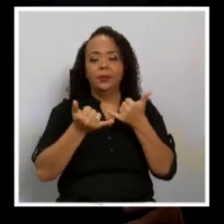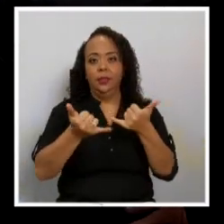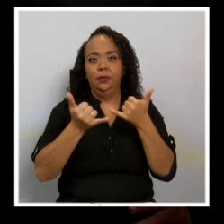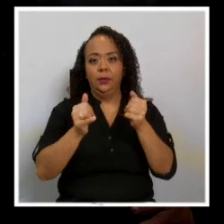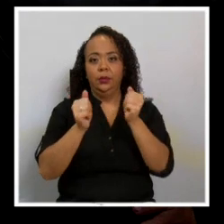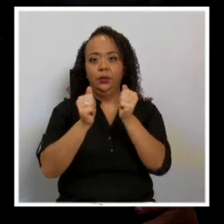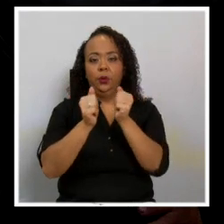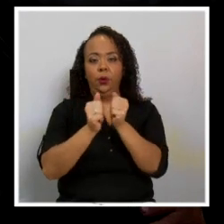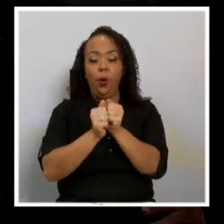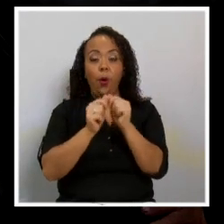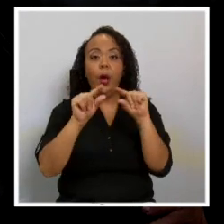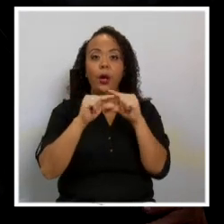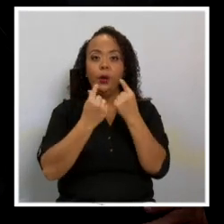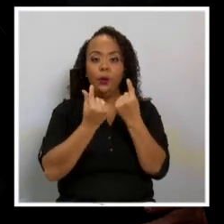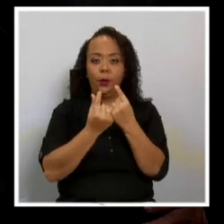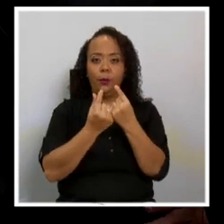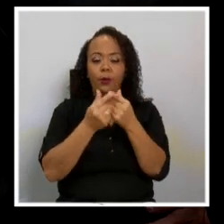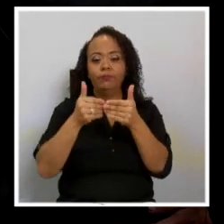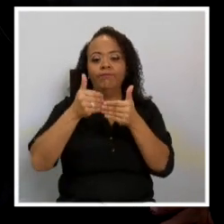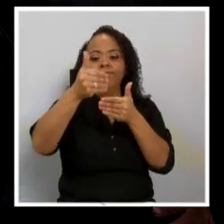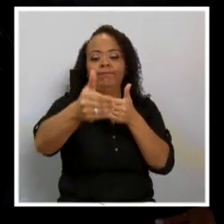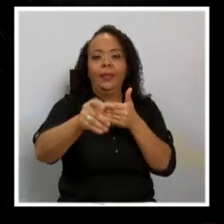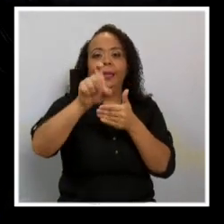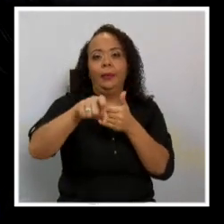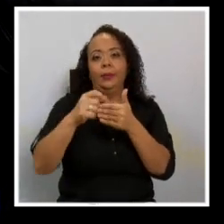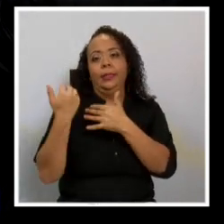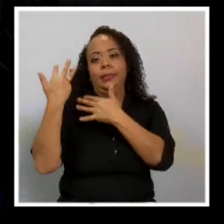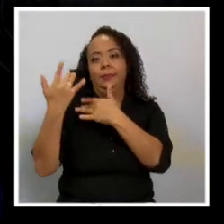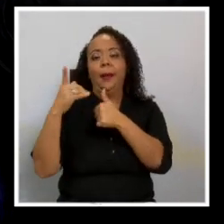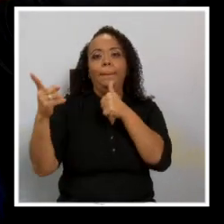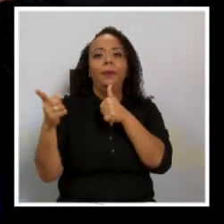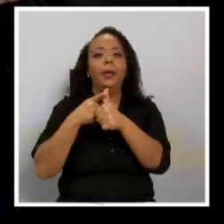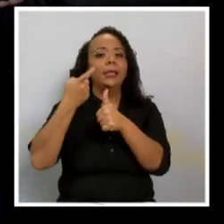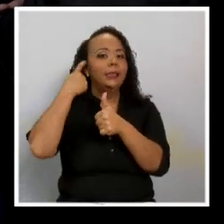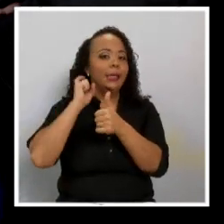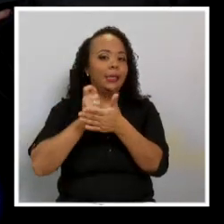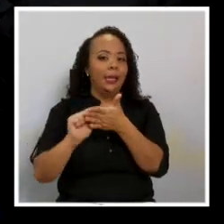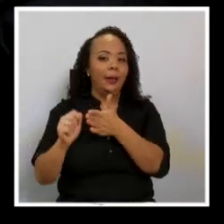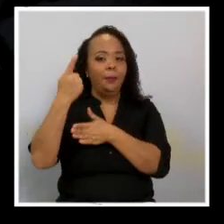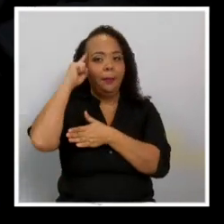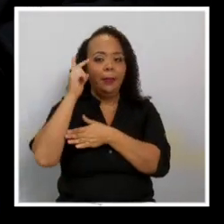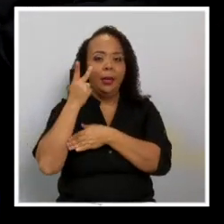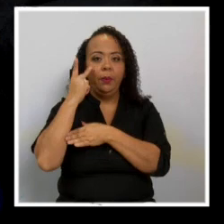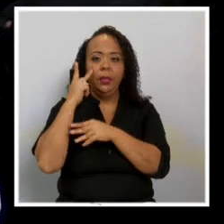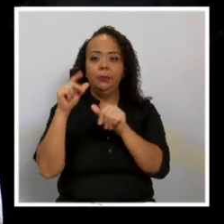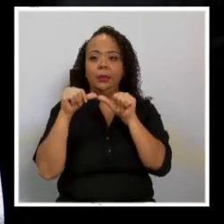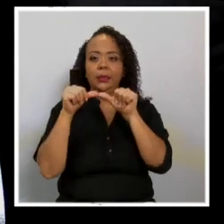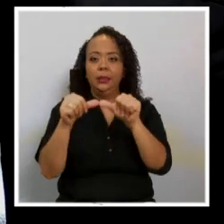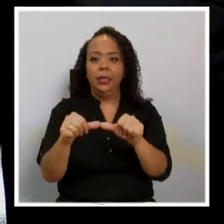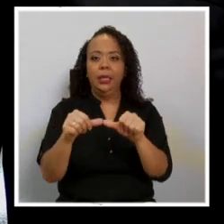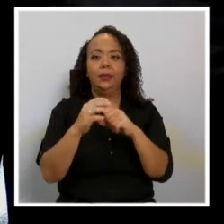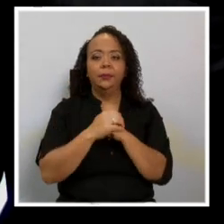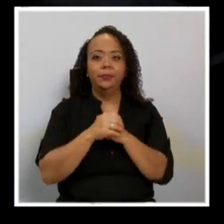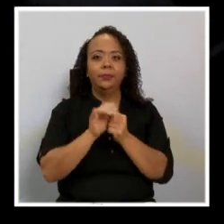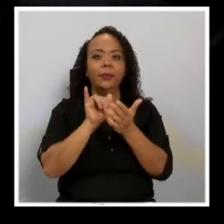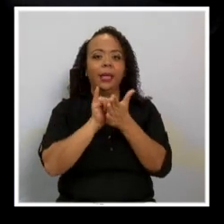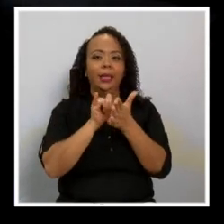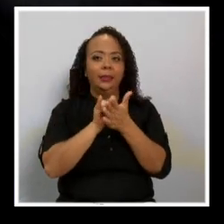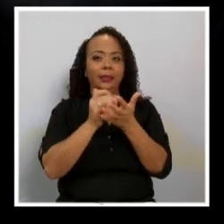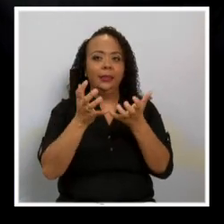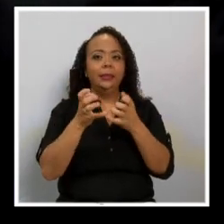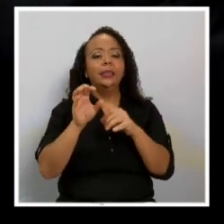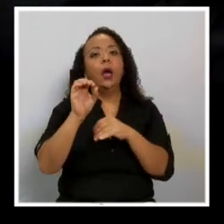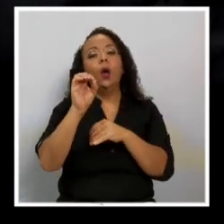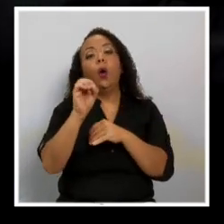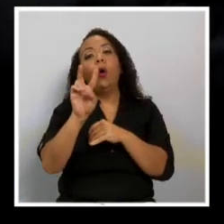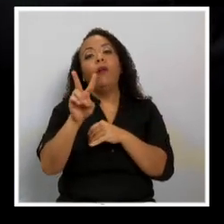con el bloque, diría yo, del frente, tendremos que esperar a la primera secretaría para ver si se mantiene, digamos, esa tendencia, o por